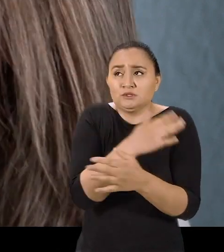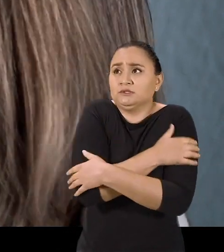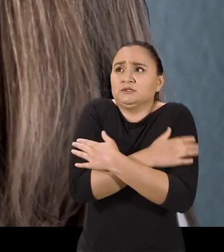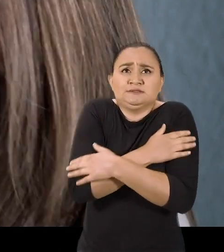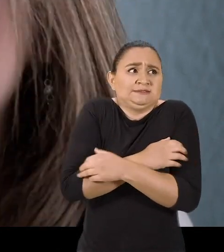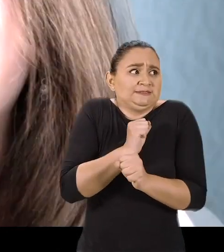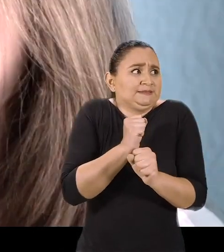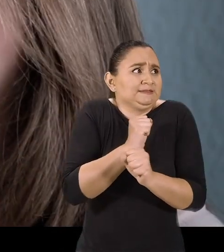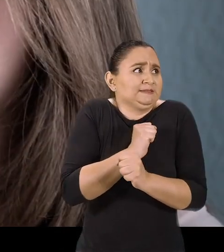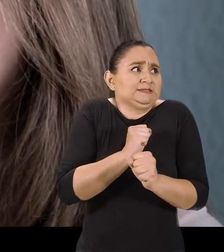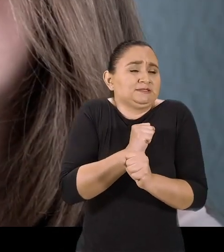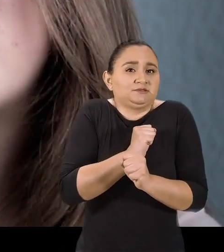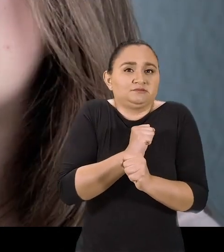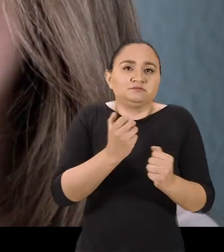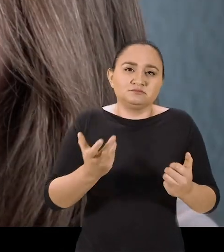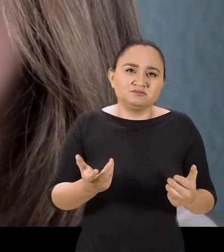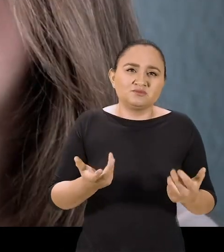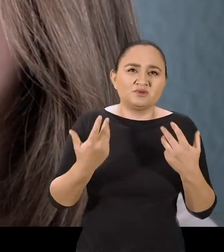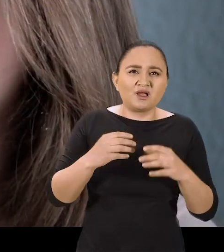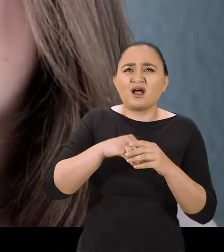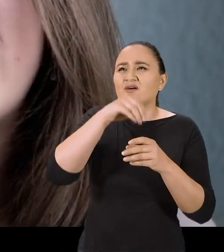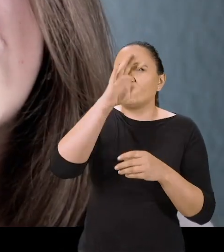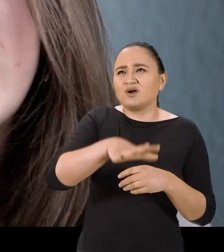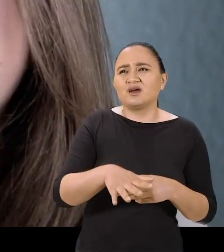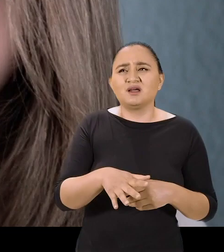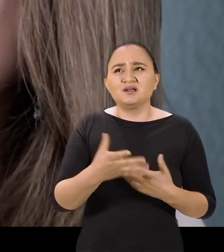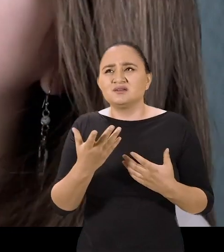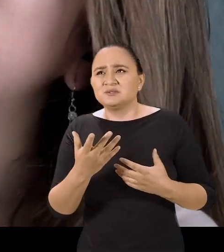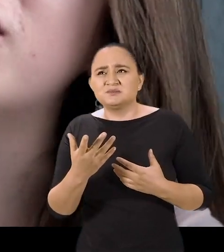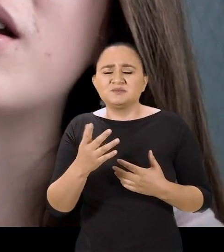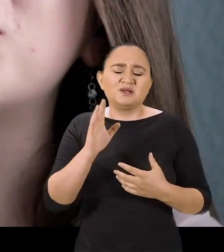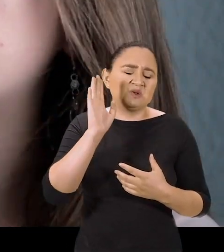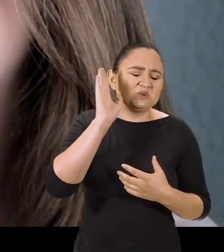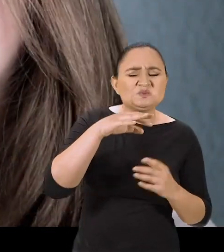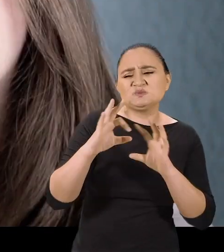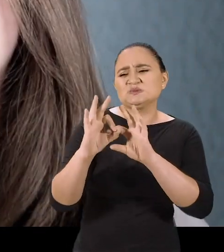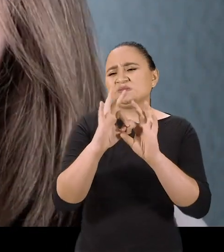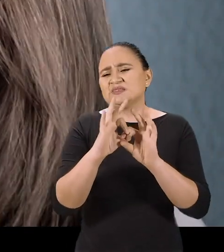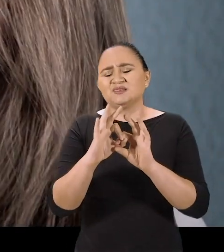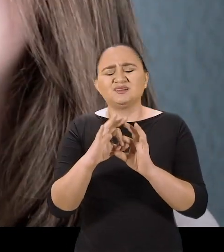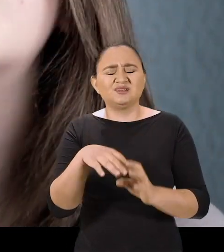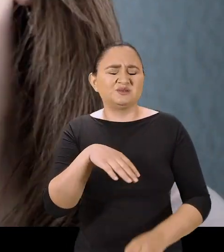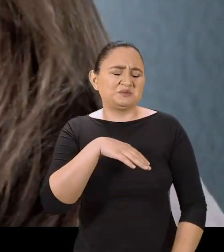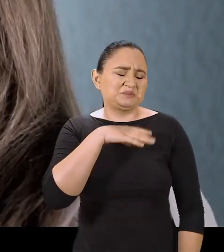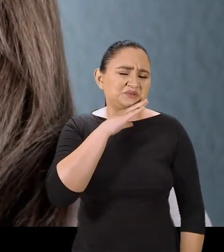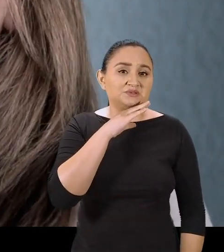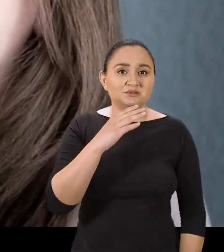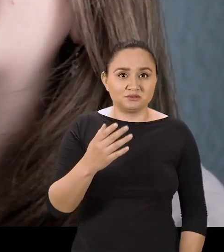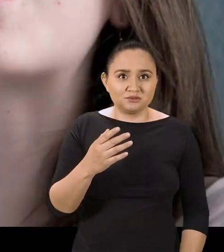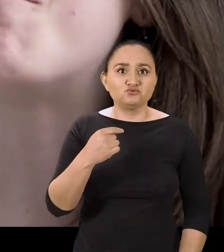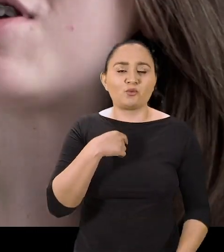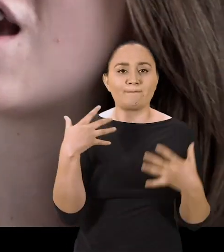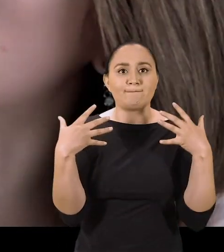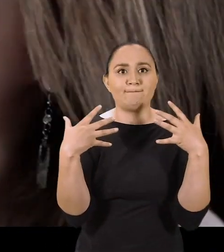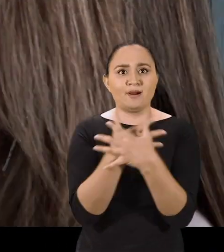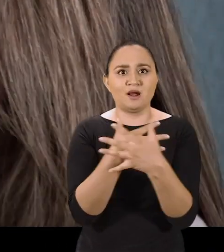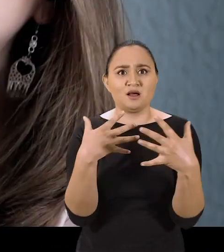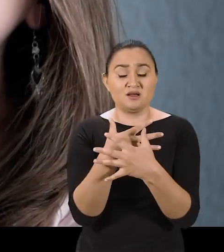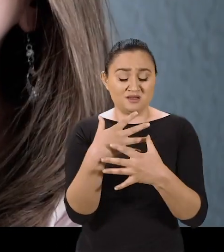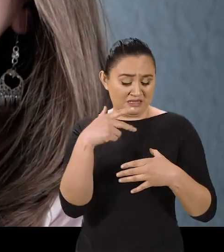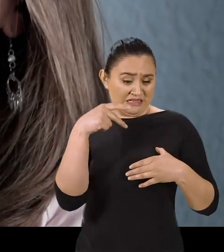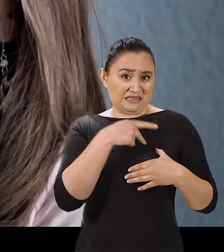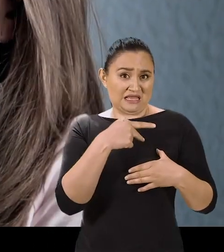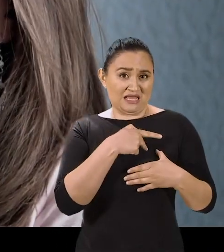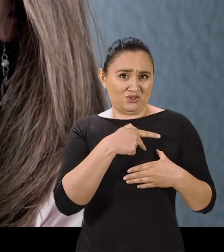casa porque murió de frío ya no me interesaba ni siquiera salir ni ver a mis amigos más bien agarré miedo